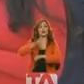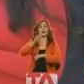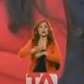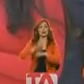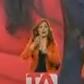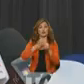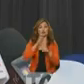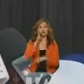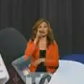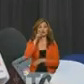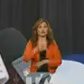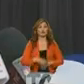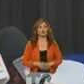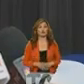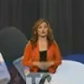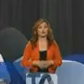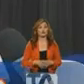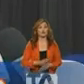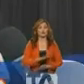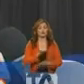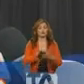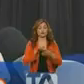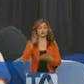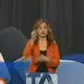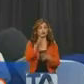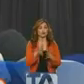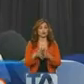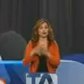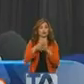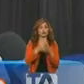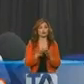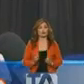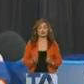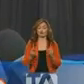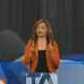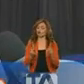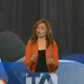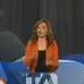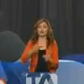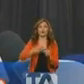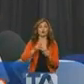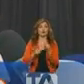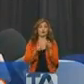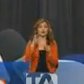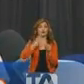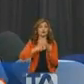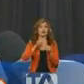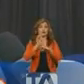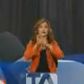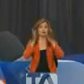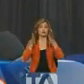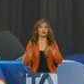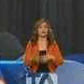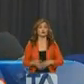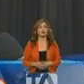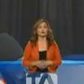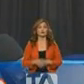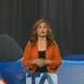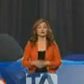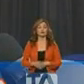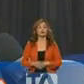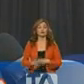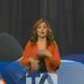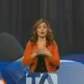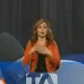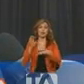Verónica Sevilla. El tener el Centro Ecuatoriano Norteamericano abre grandes oportunidades para los quiteños, para los ecuatorianos, obviamente, y